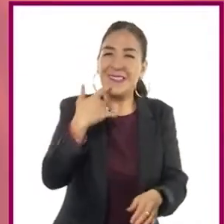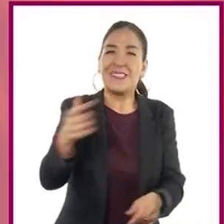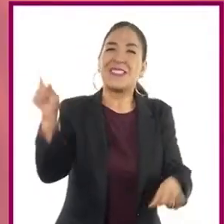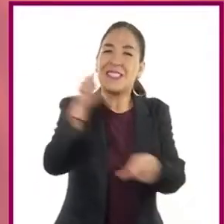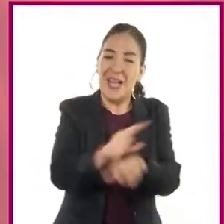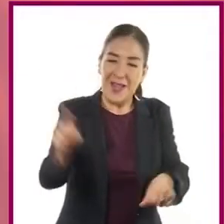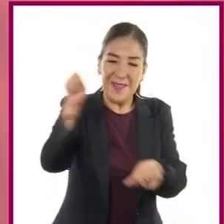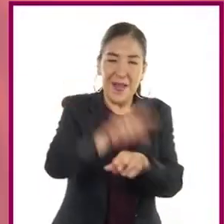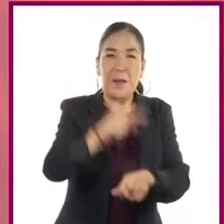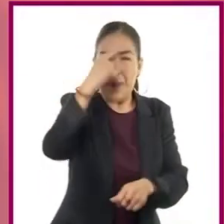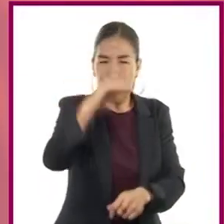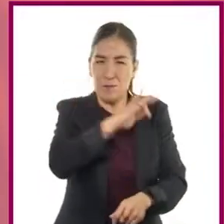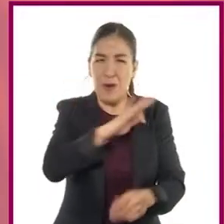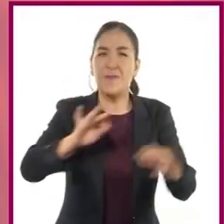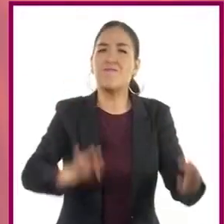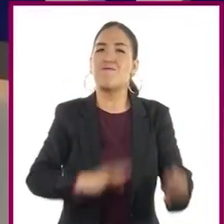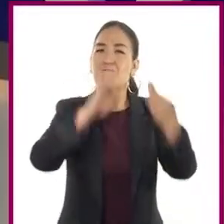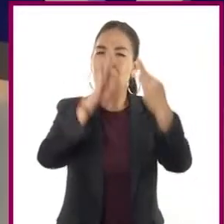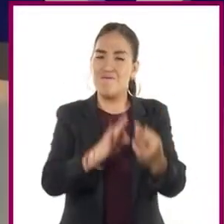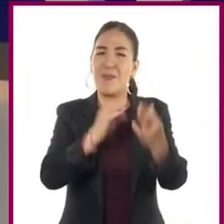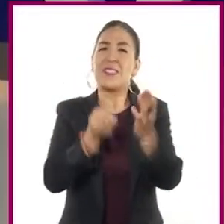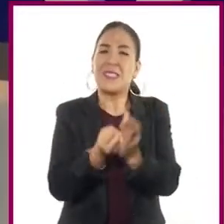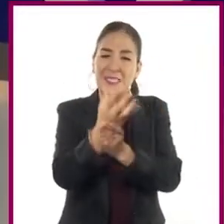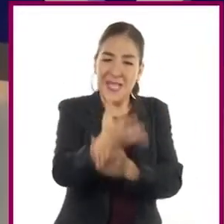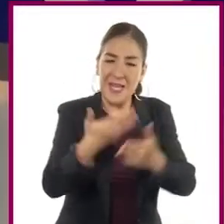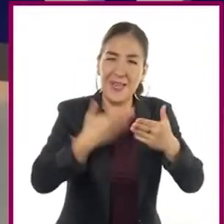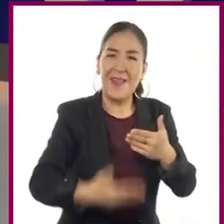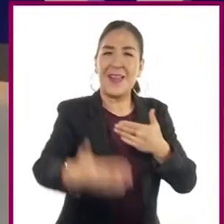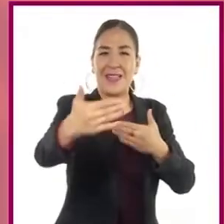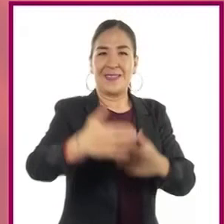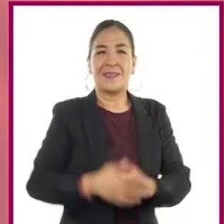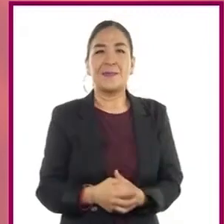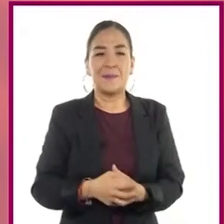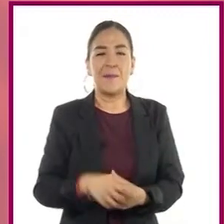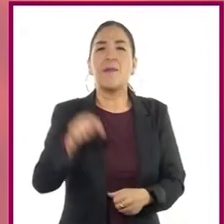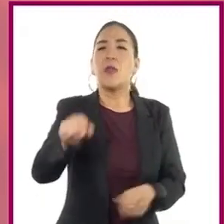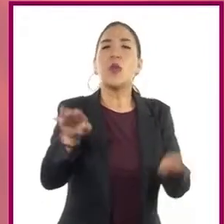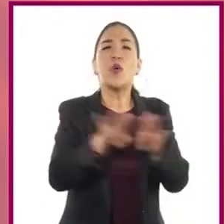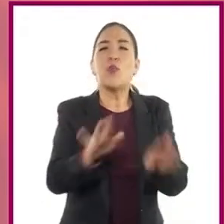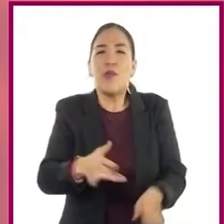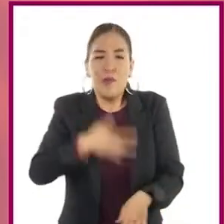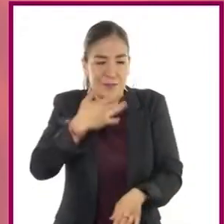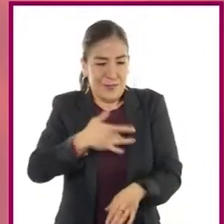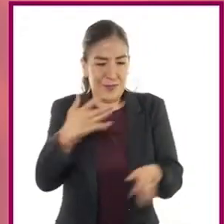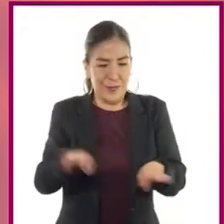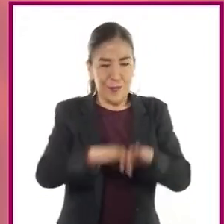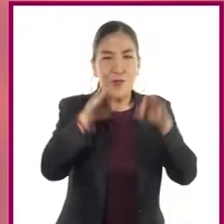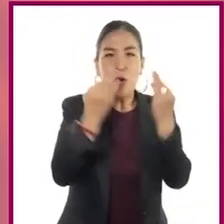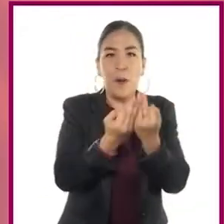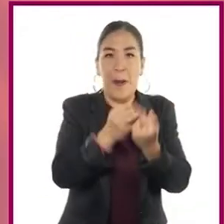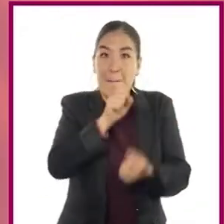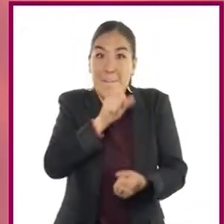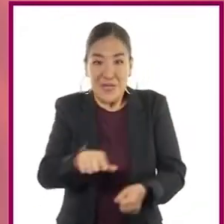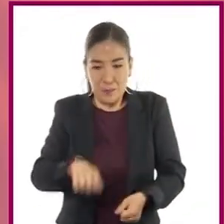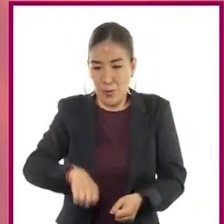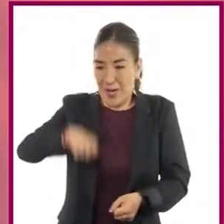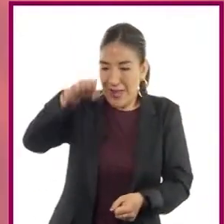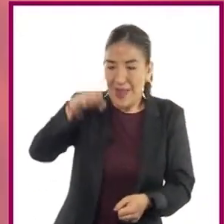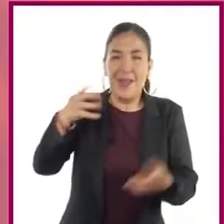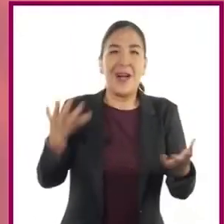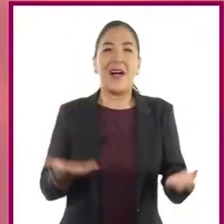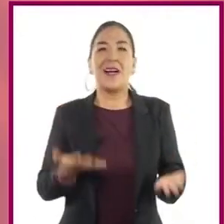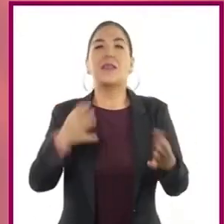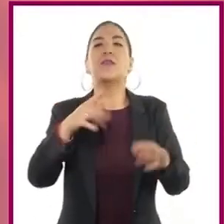adelante. Fíjate, Enrique, que nuestra forma de sentir tiene que ver con nuestra edad, nuestras